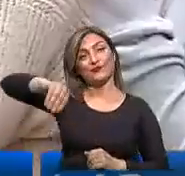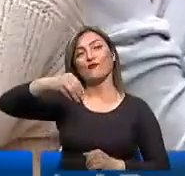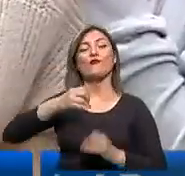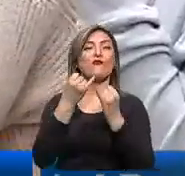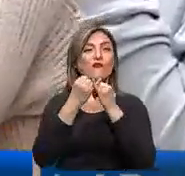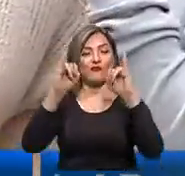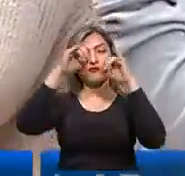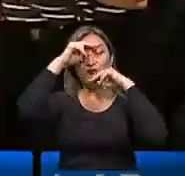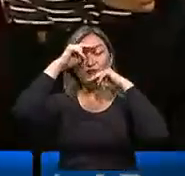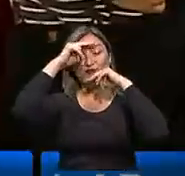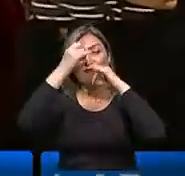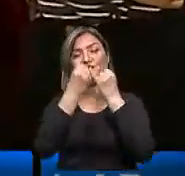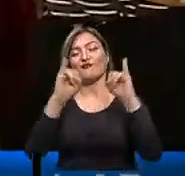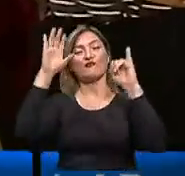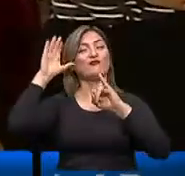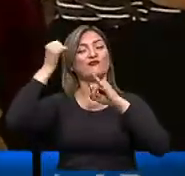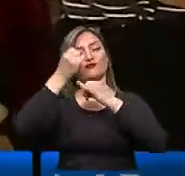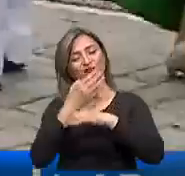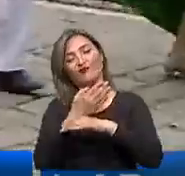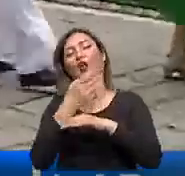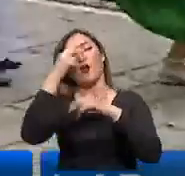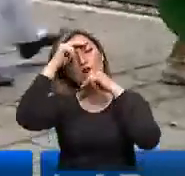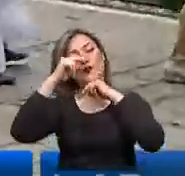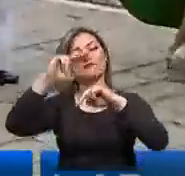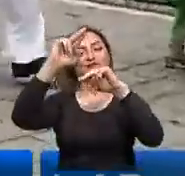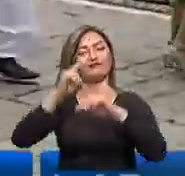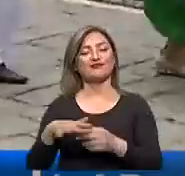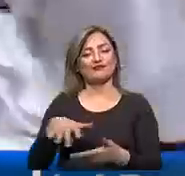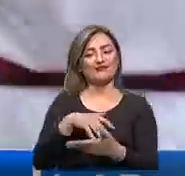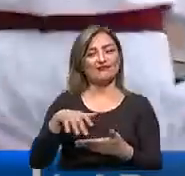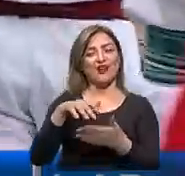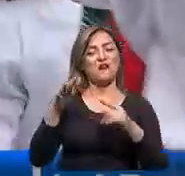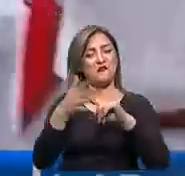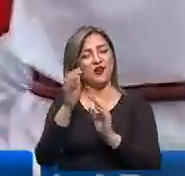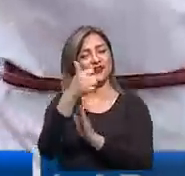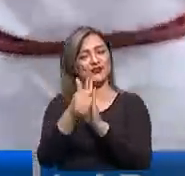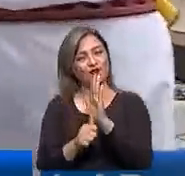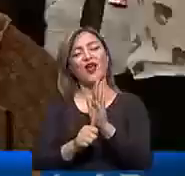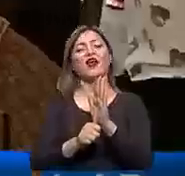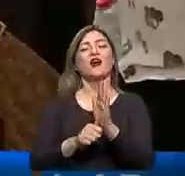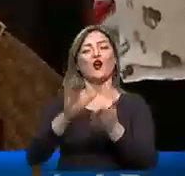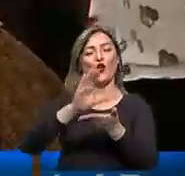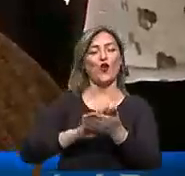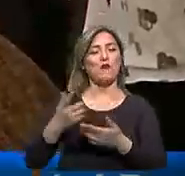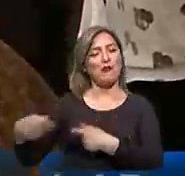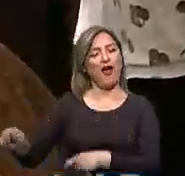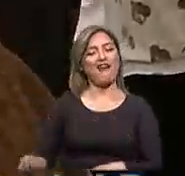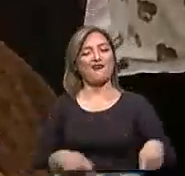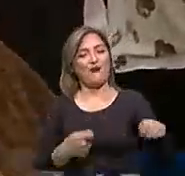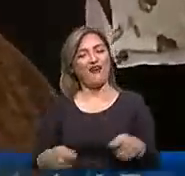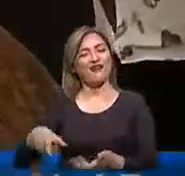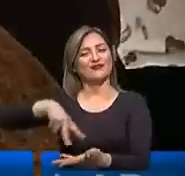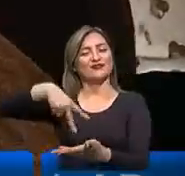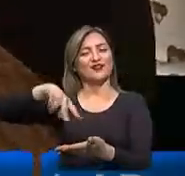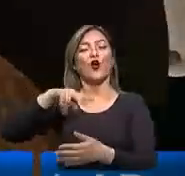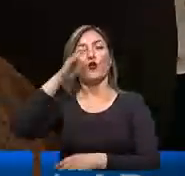ciudad, las actividades no pararon. Ferias artesanales, presentaciones culturales, engalanaron la ciudad. Volver a coger ese